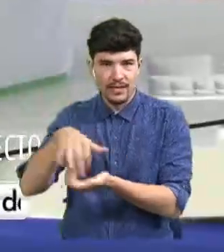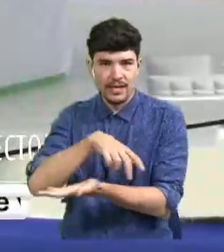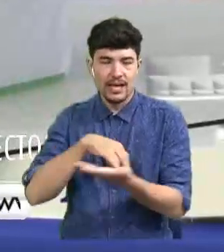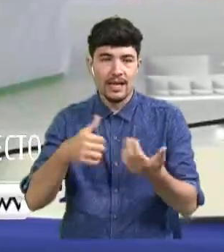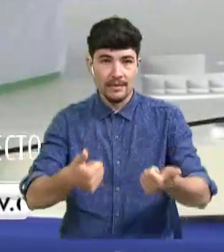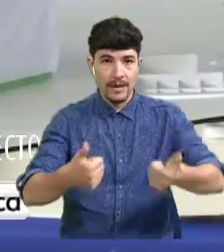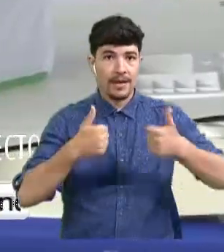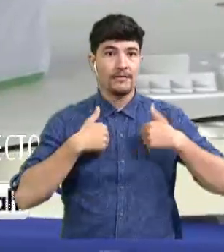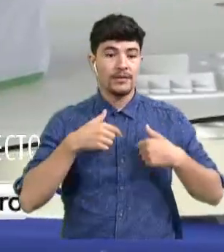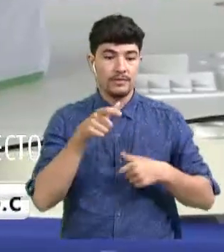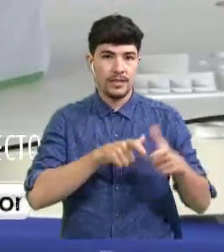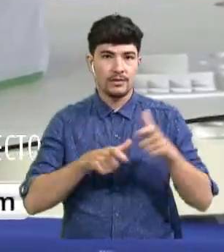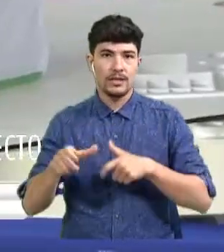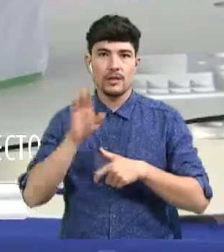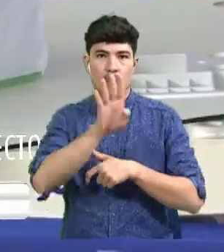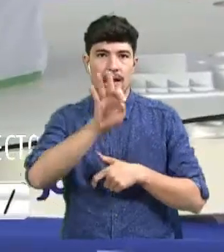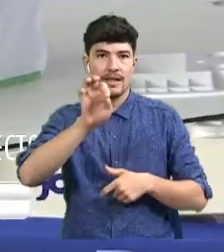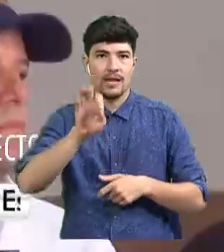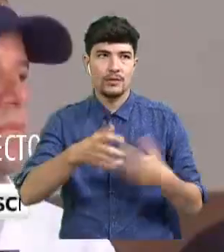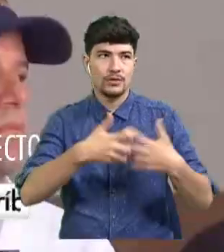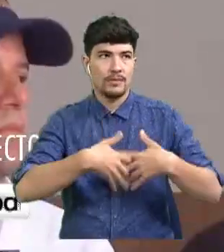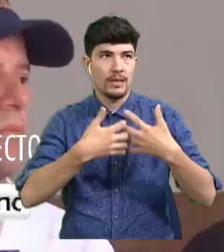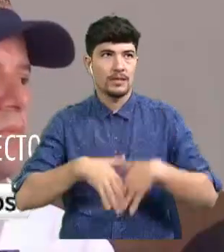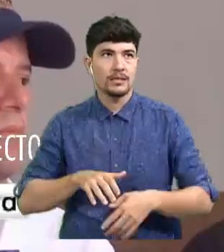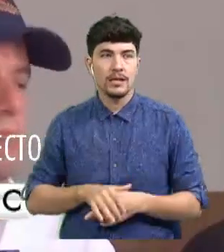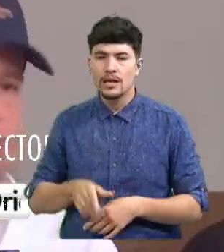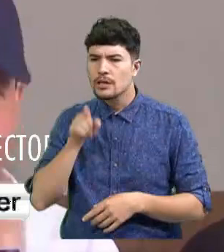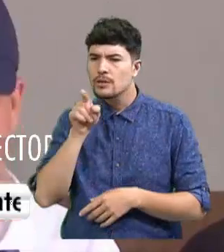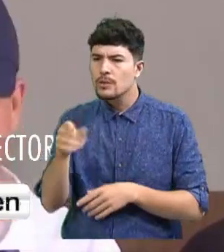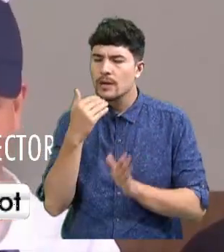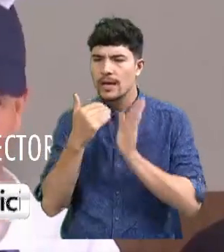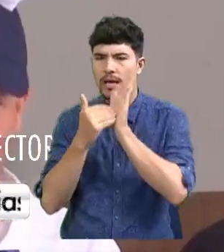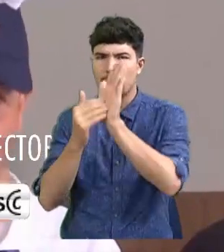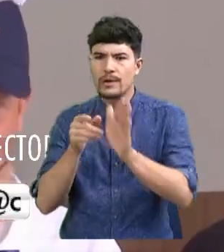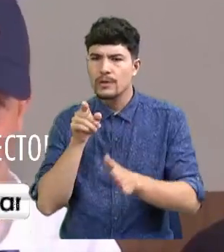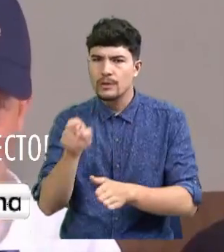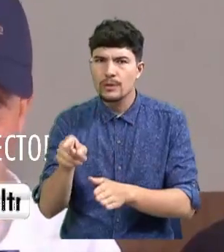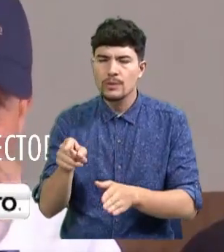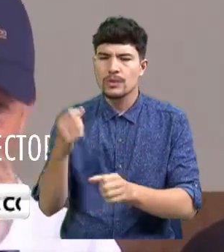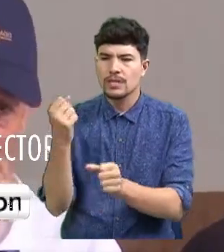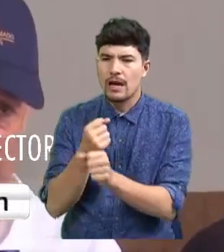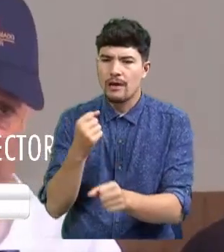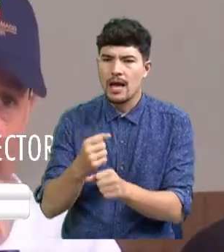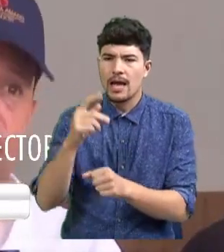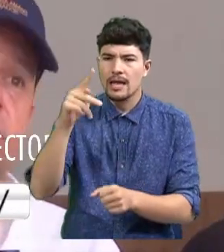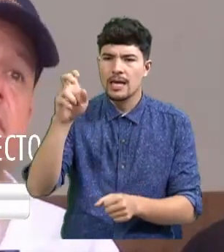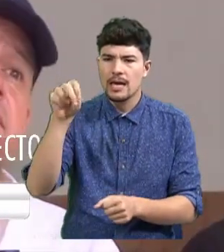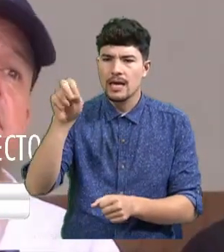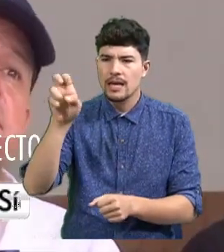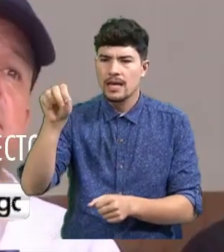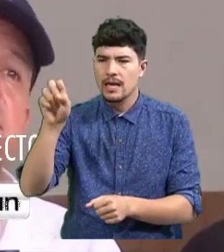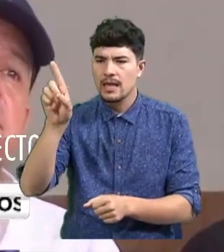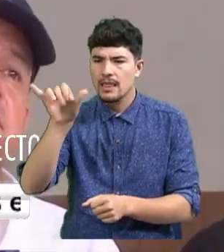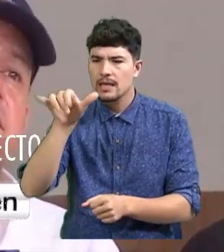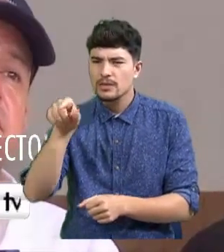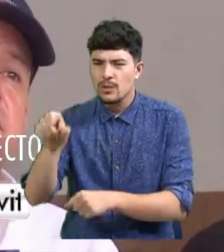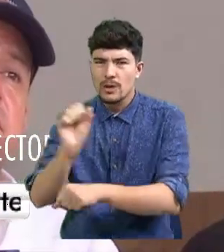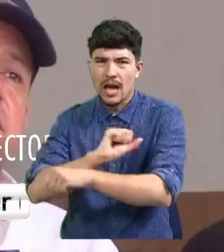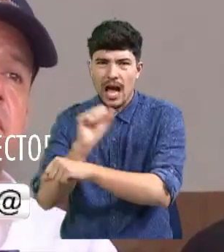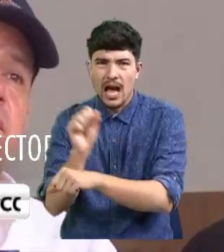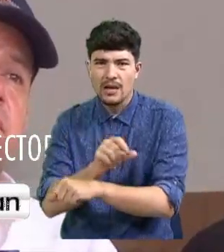48 unidades productivas. El ejemplo tuyo, que colocaste que trabajas en el Kennedy, en ese